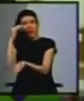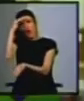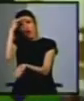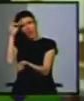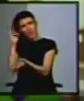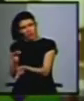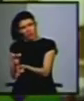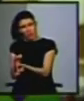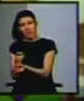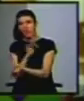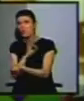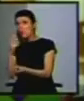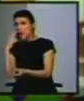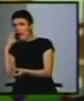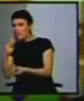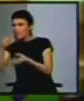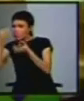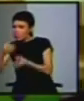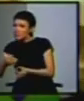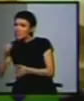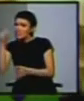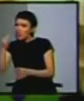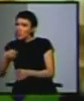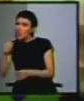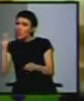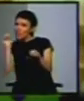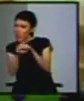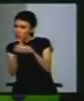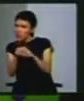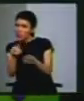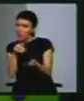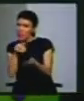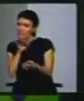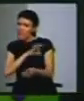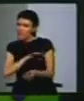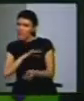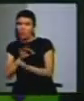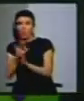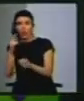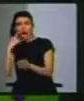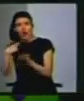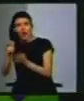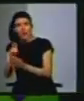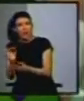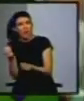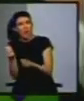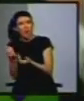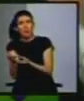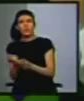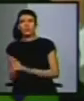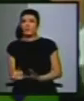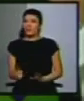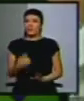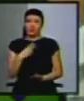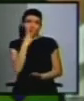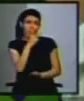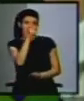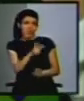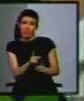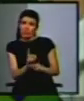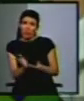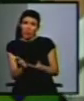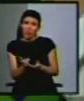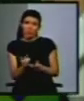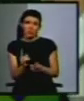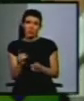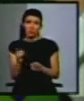estuviera efectivamente depositado en el banco. Era una persona más, una persona absolutamente cuerda como cualquiera de los que estamos aquí.